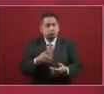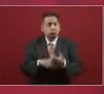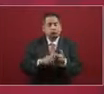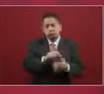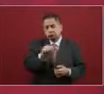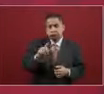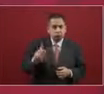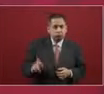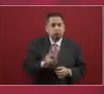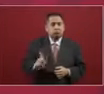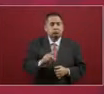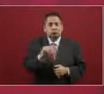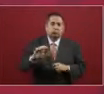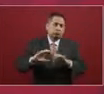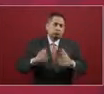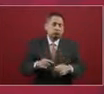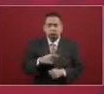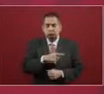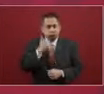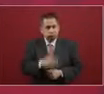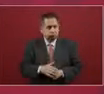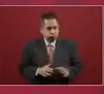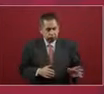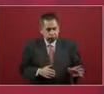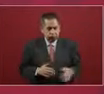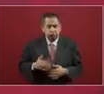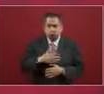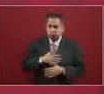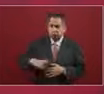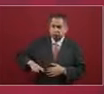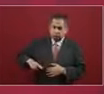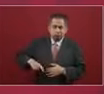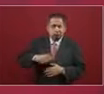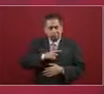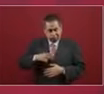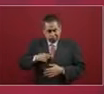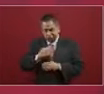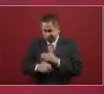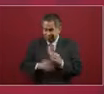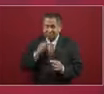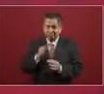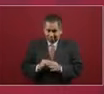en las comunidades, pero que el Estado tenía que cumplir